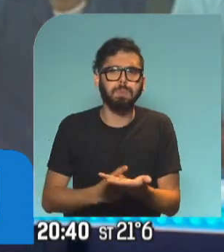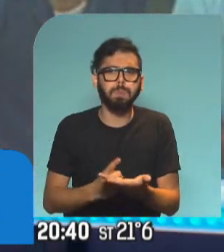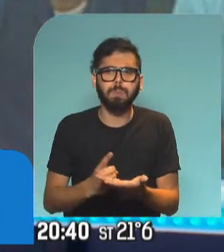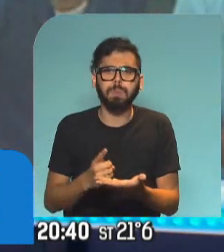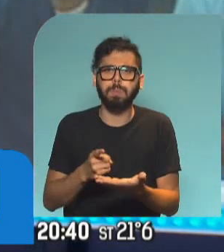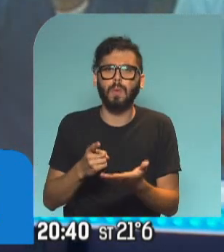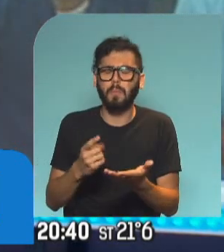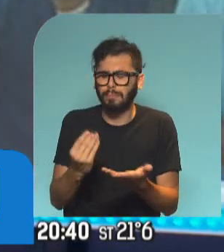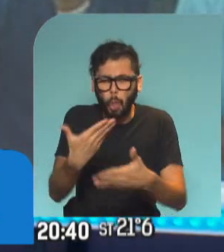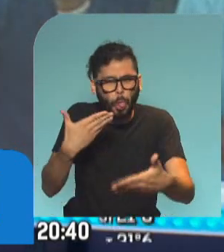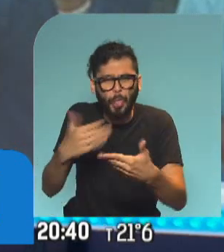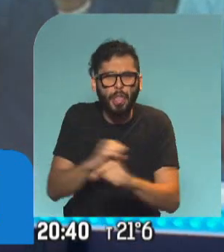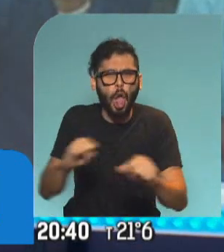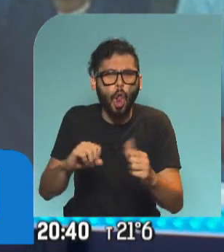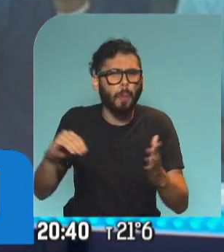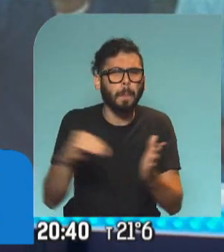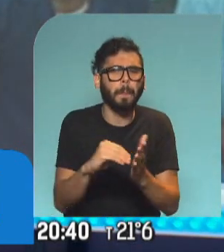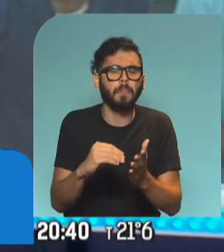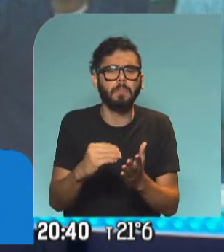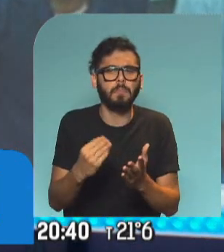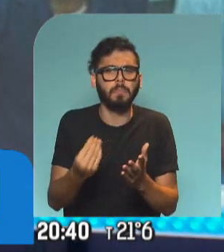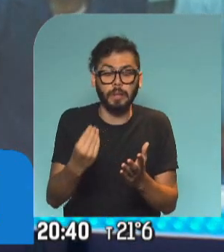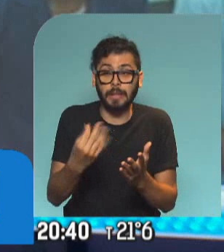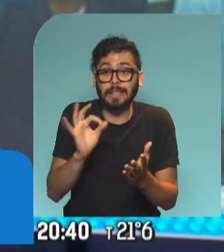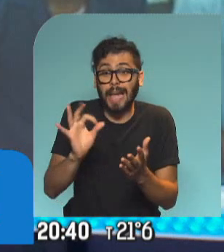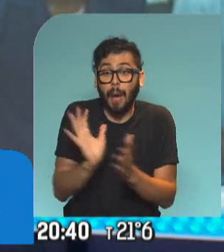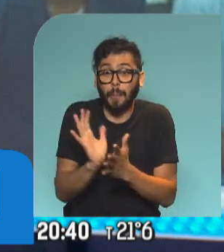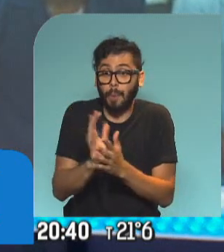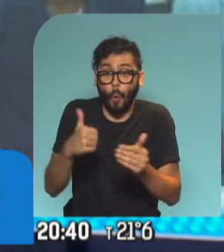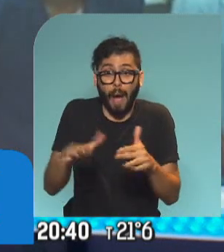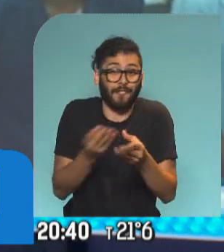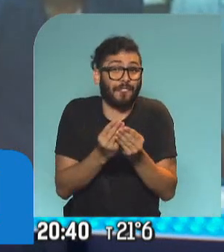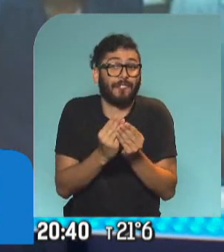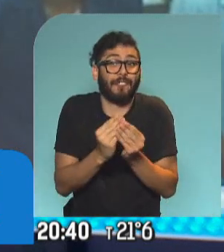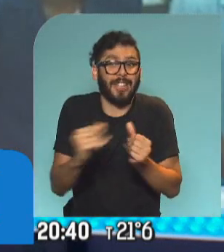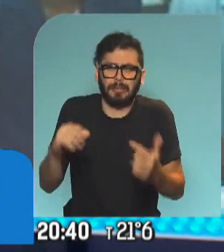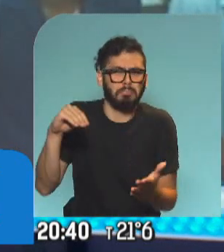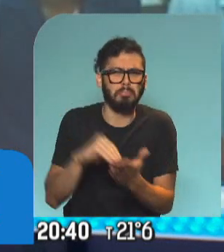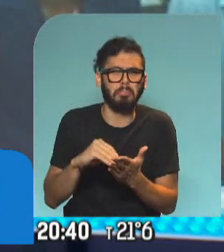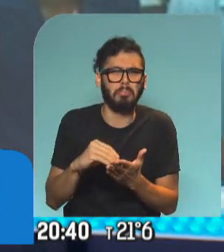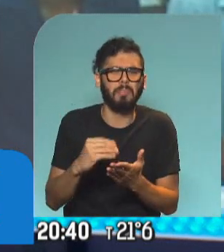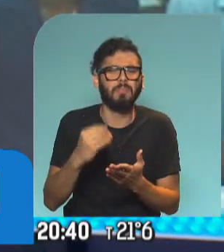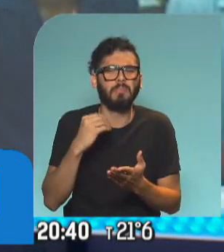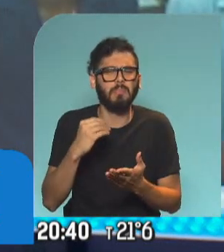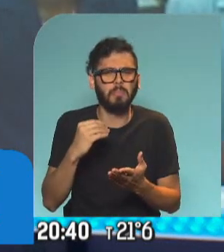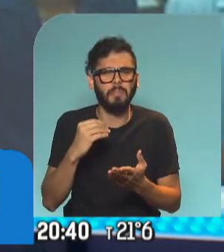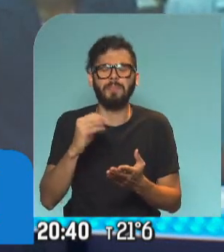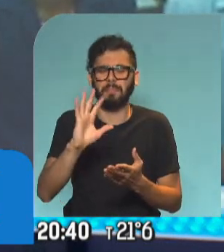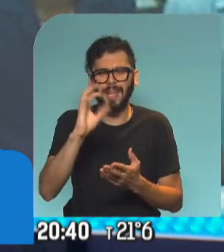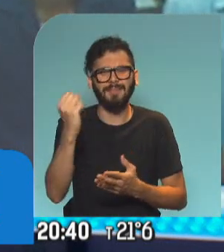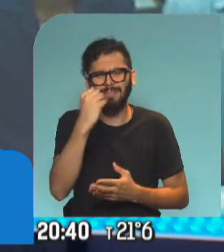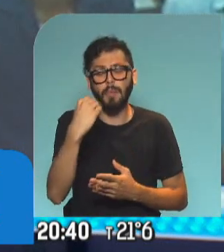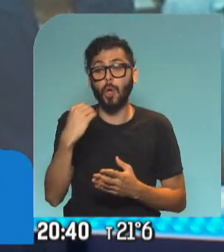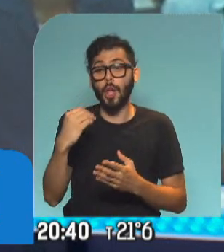decisiones a último momento cuando sabe que tiene que dar un paso al costado. ¿Y por qué resalto esto? Porque esta decisión